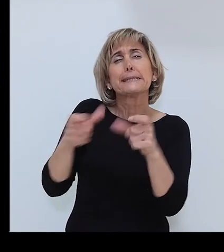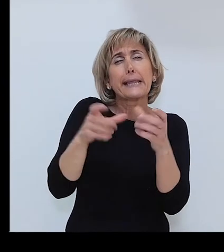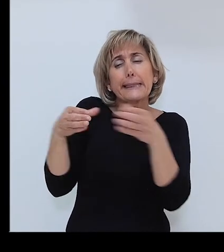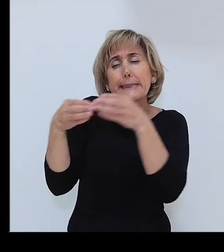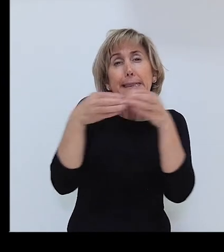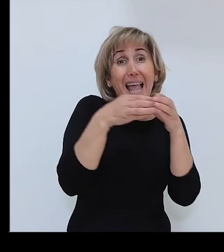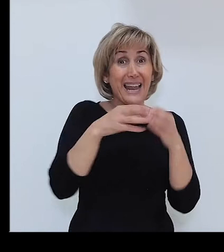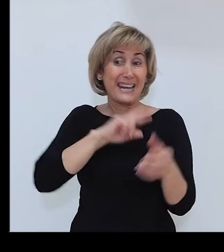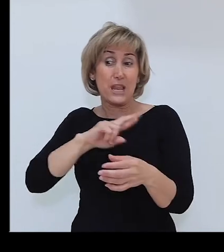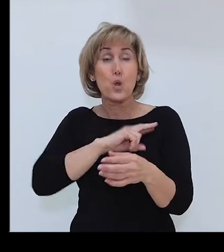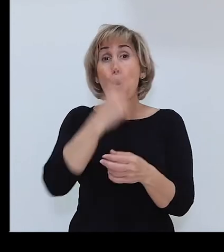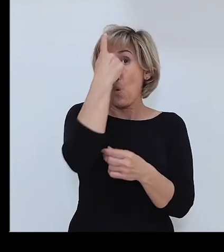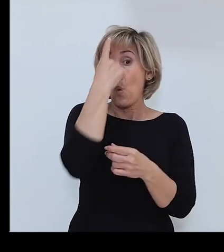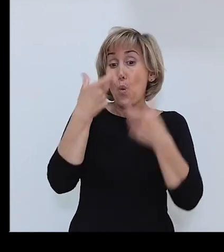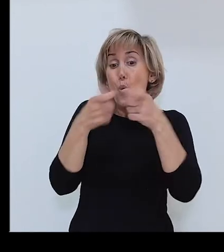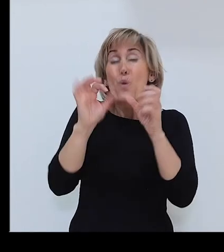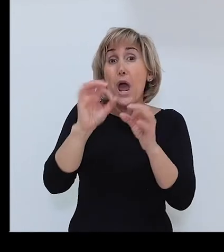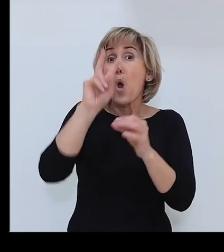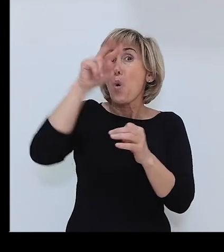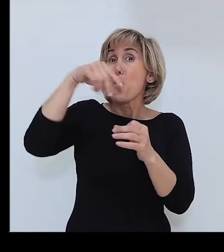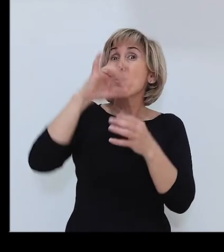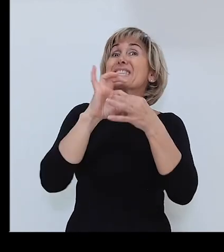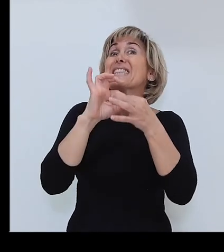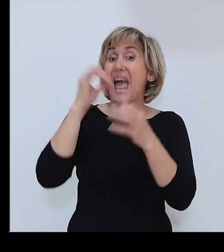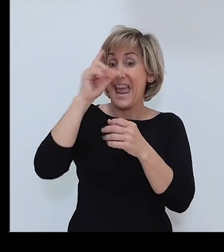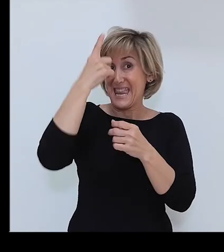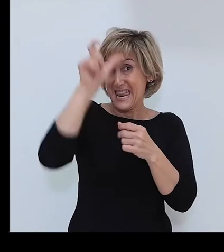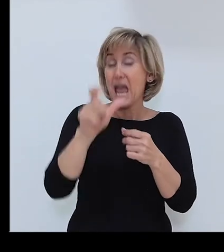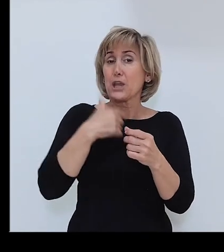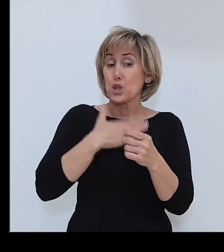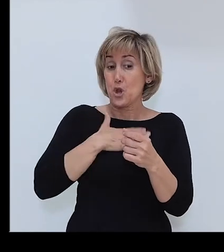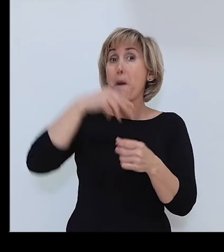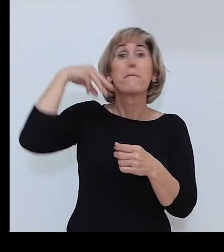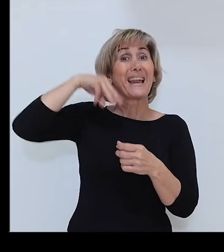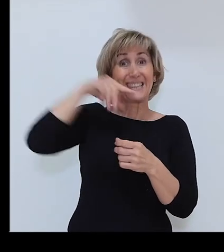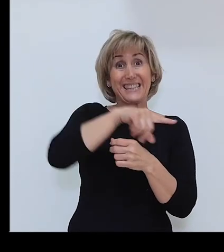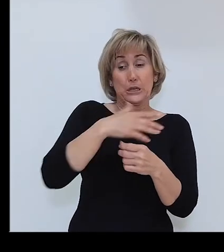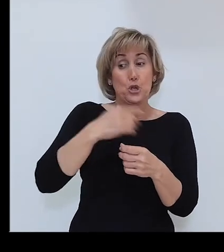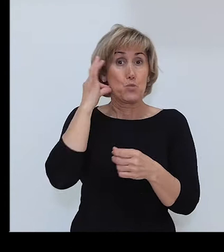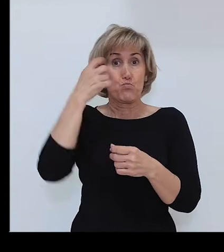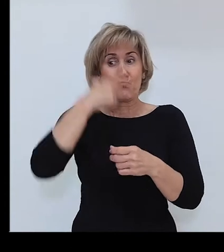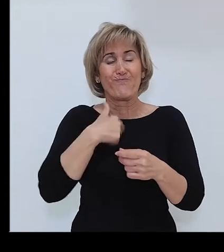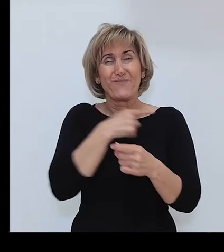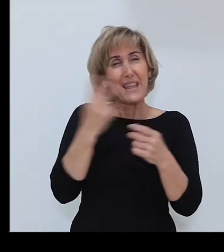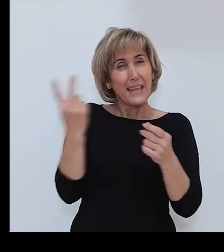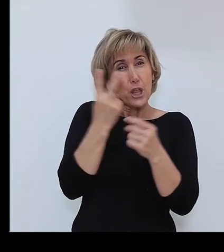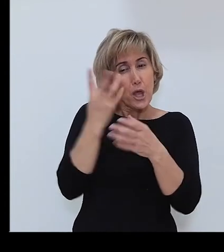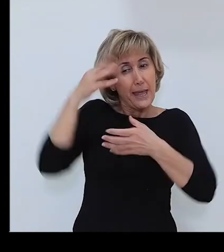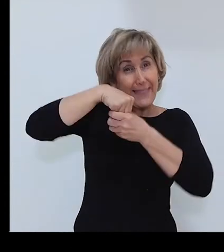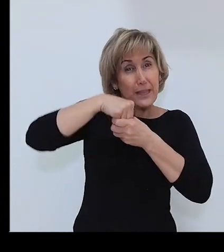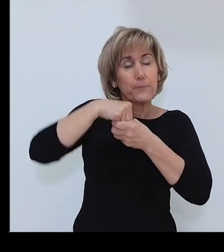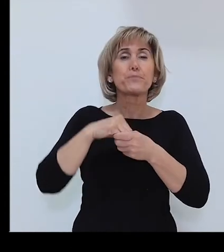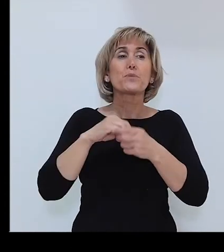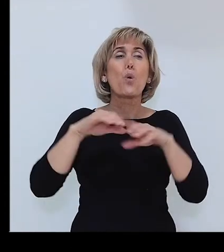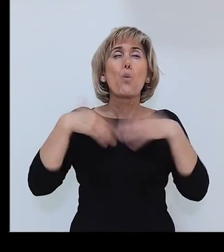componía de una serie de sectas religiosas, una de ellas es la unitaria a la que pertenece la familia de Martineau y ella.